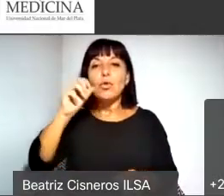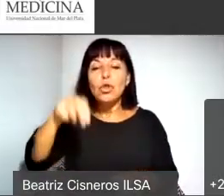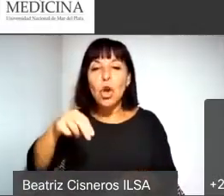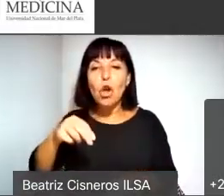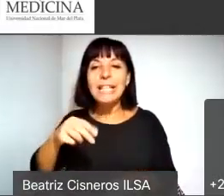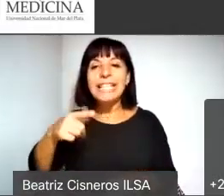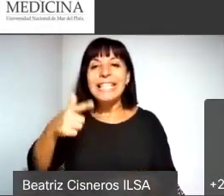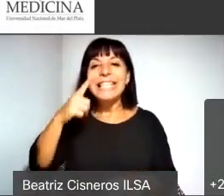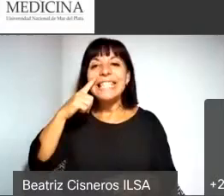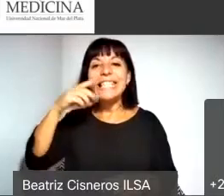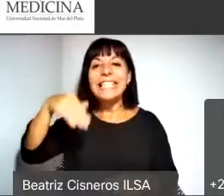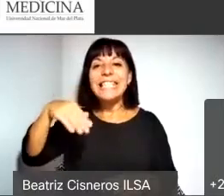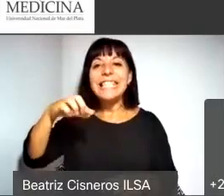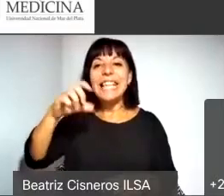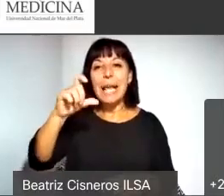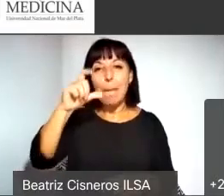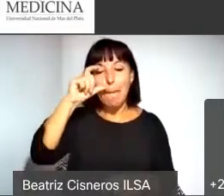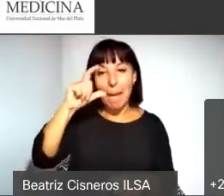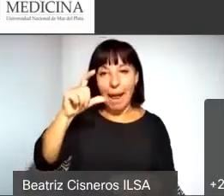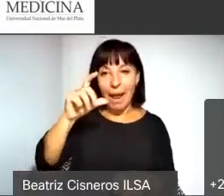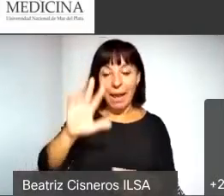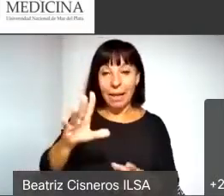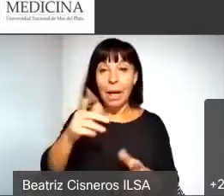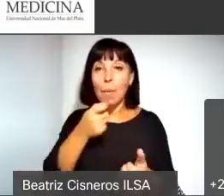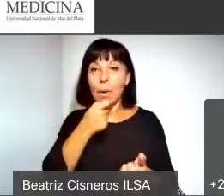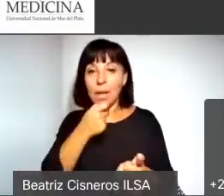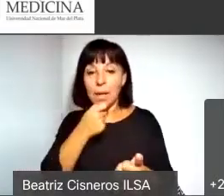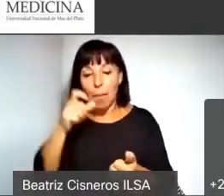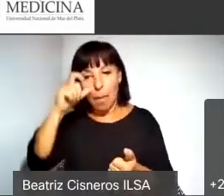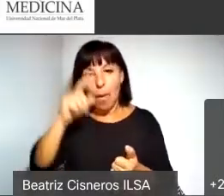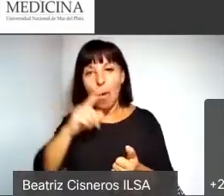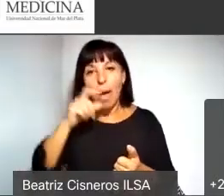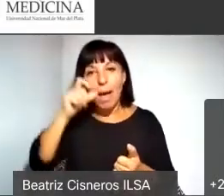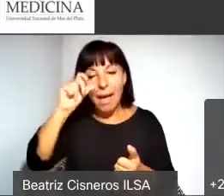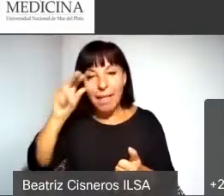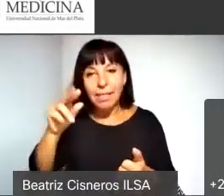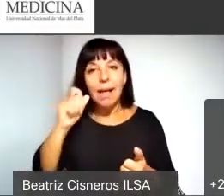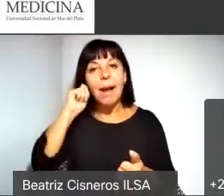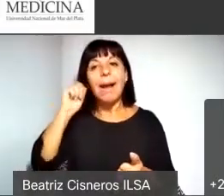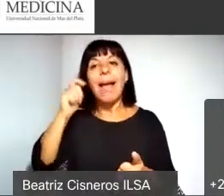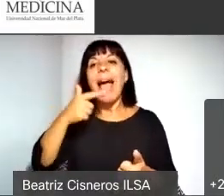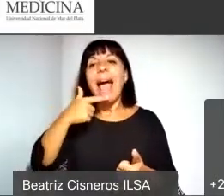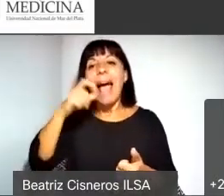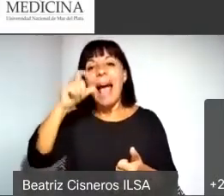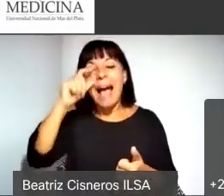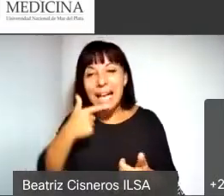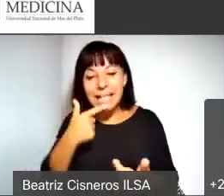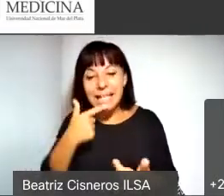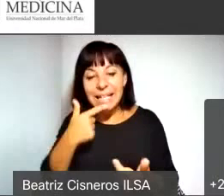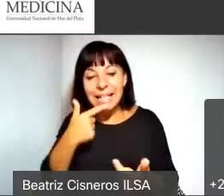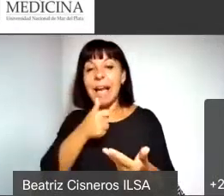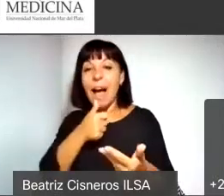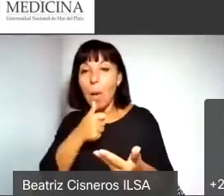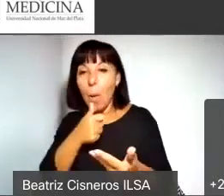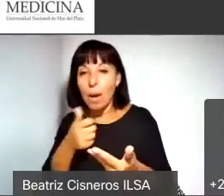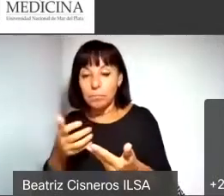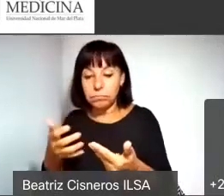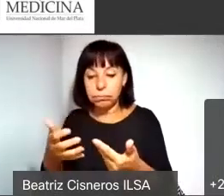el nitrógeno, repito, y el agua atraviesan la membrana plasmática a través de transporte